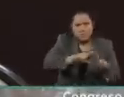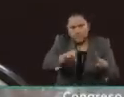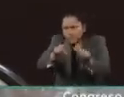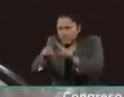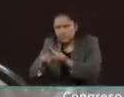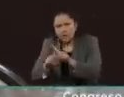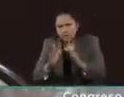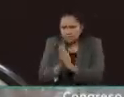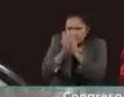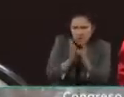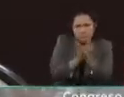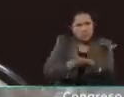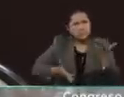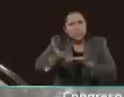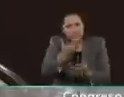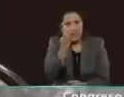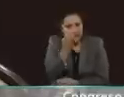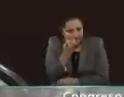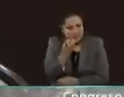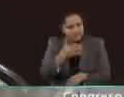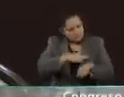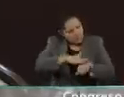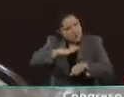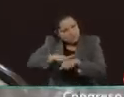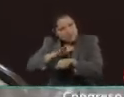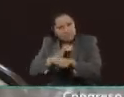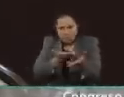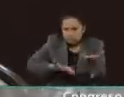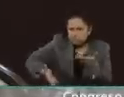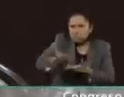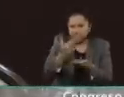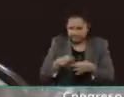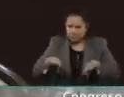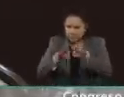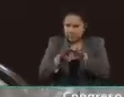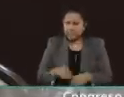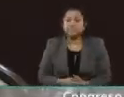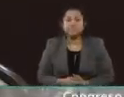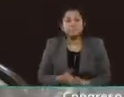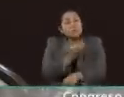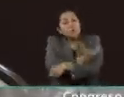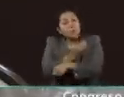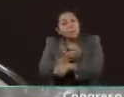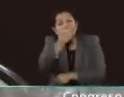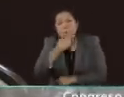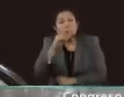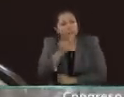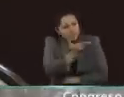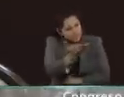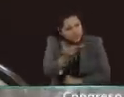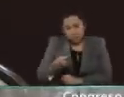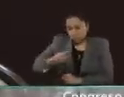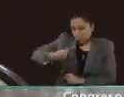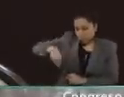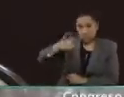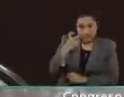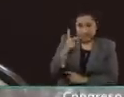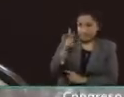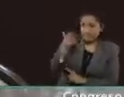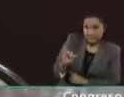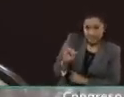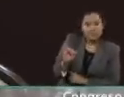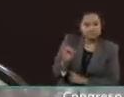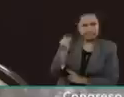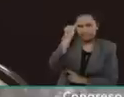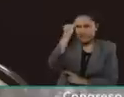profundización. Compañeras y compañeros, reiteramos nuestro nombre compromiso. En el PRI tenemos ese compromiso con la